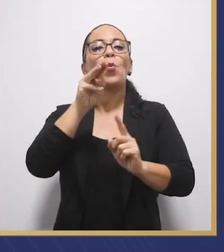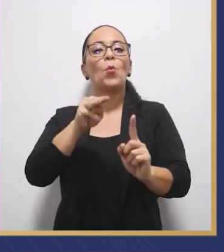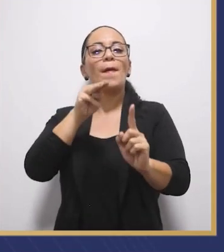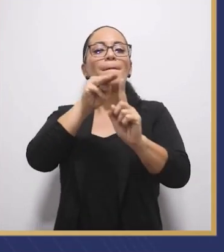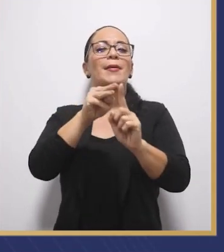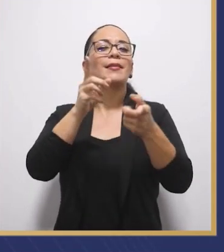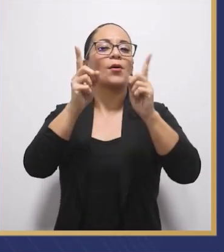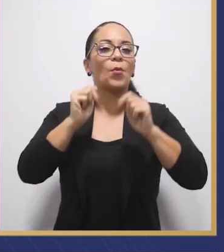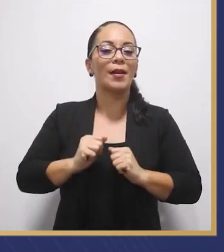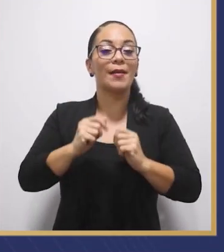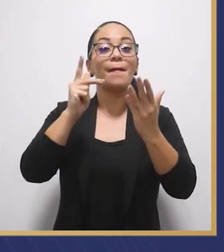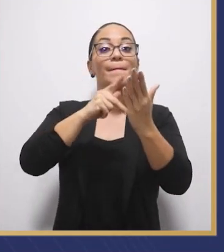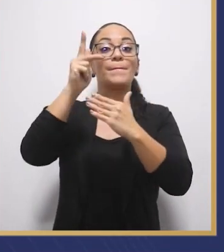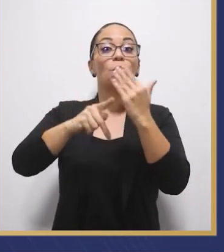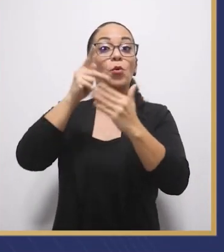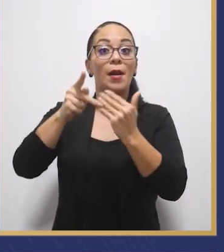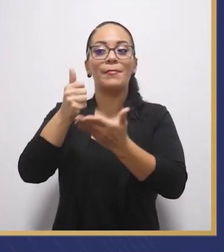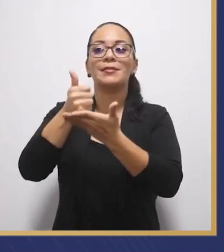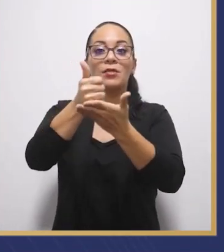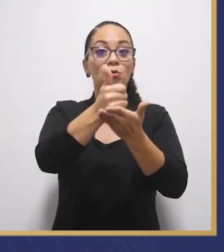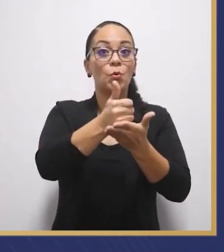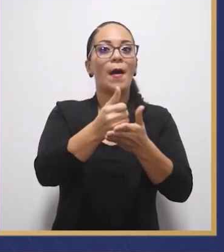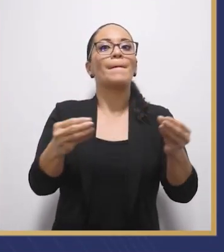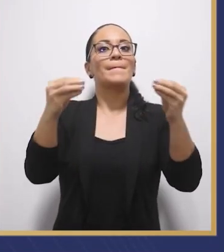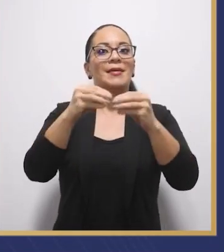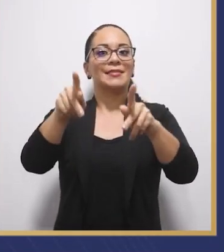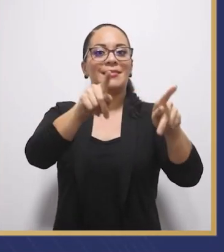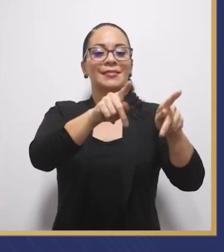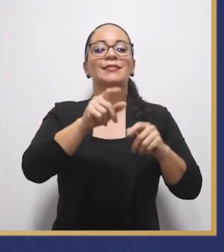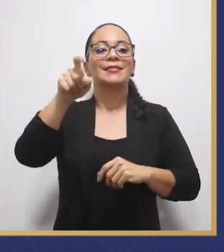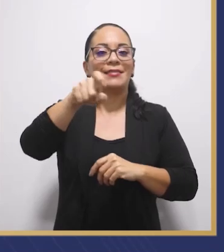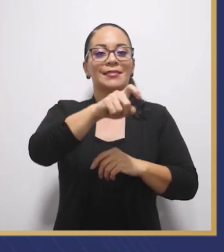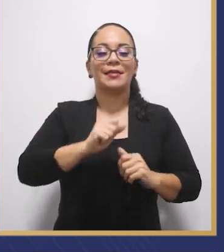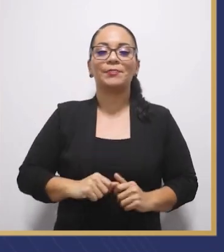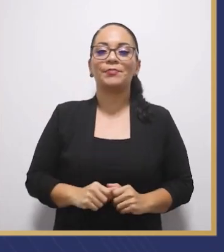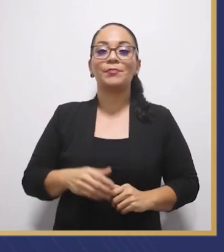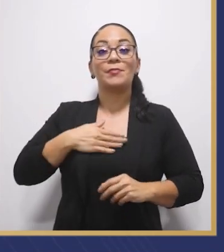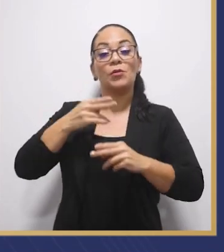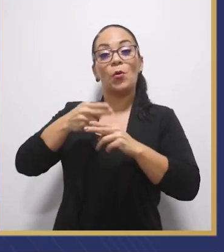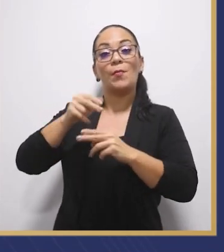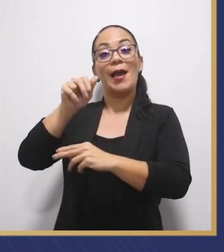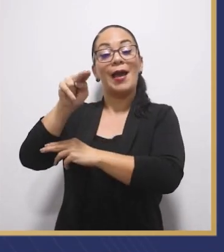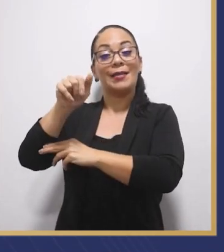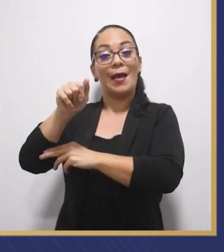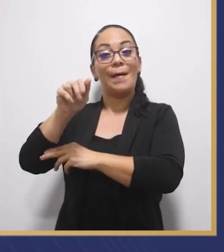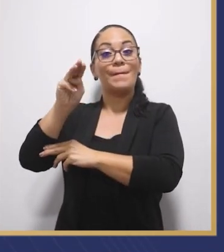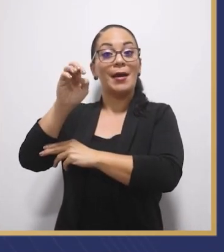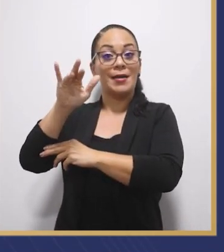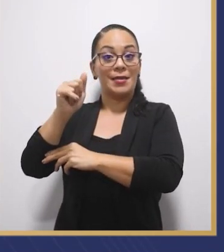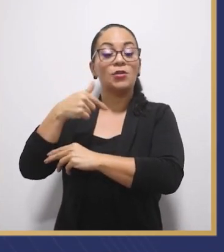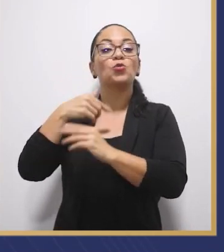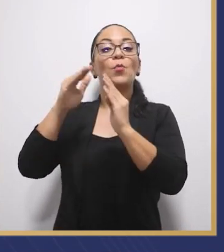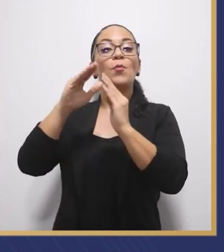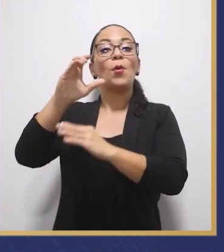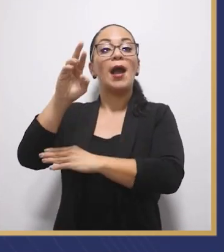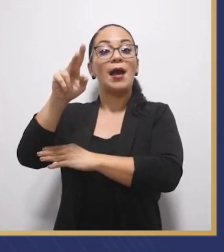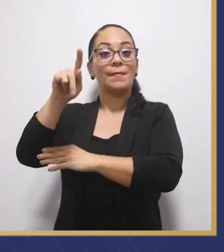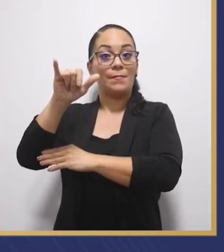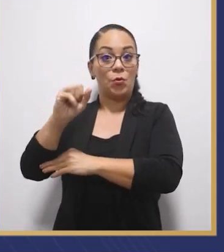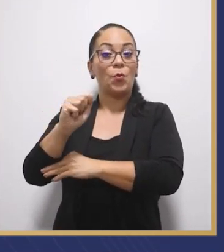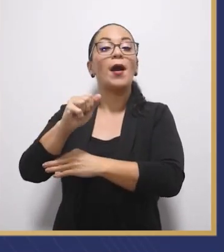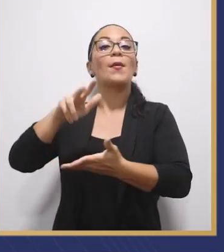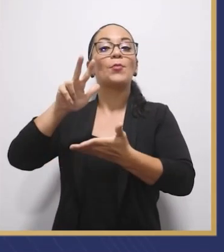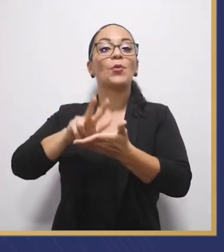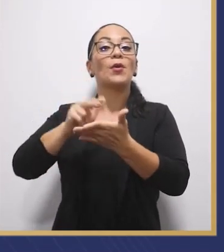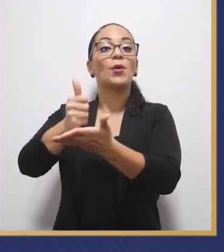meta, que los programas lleguen a quien más lo necesita. Me llamaría Araya Arroyo, vivo en La Carpio y me aprobaron la